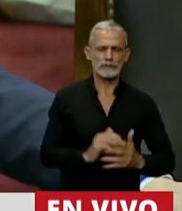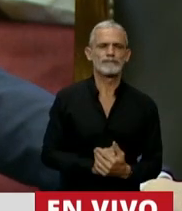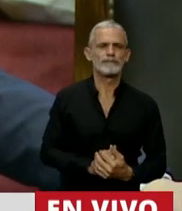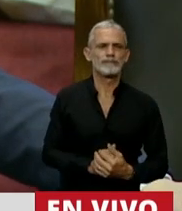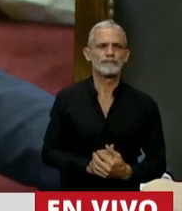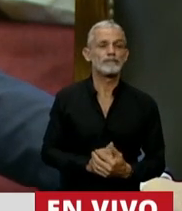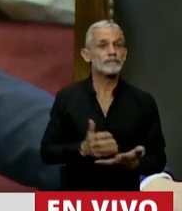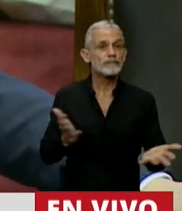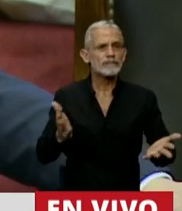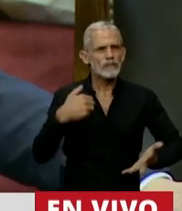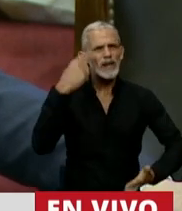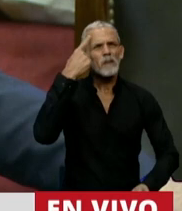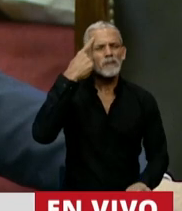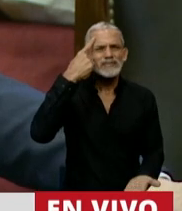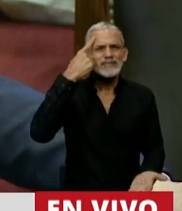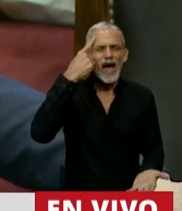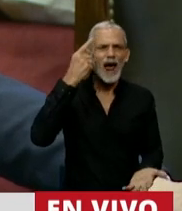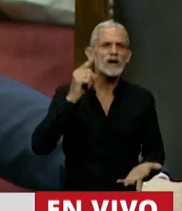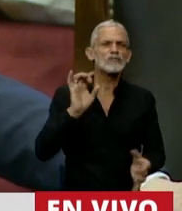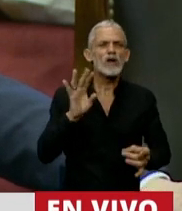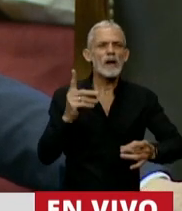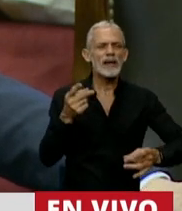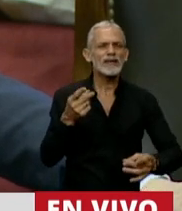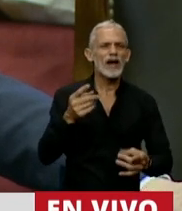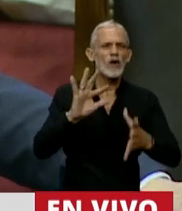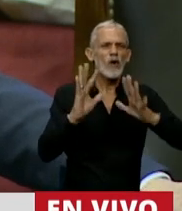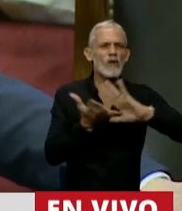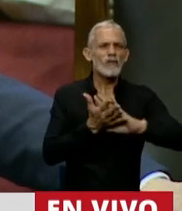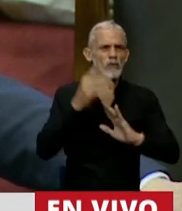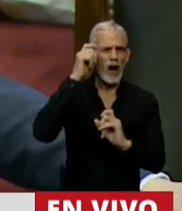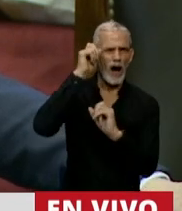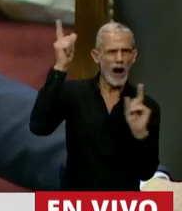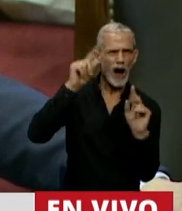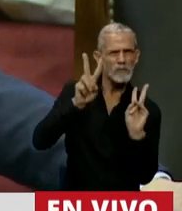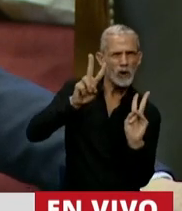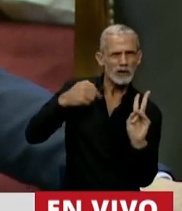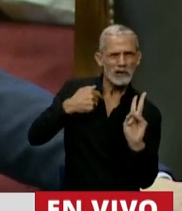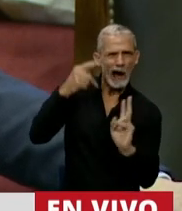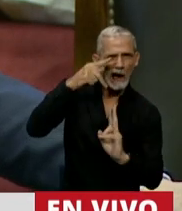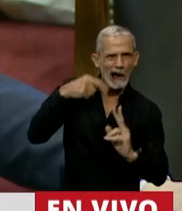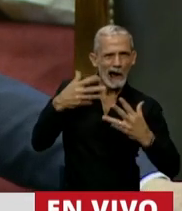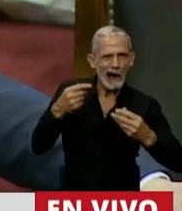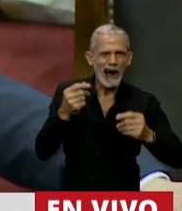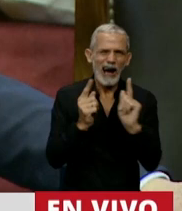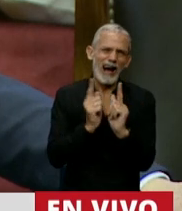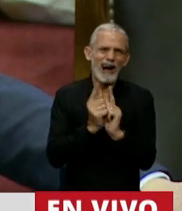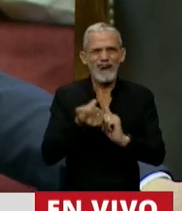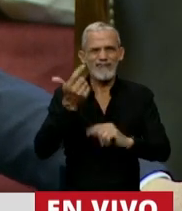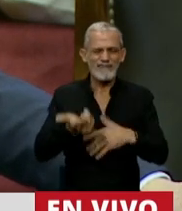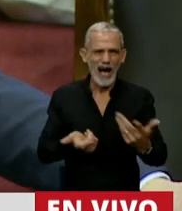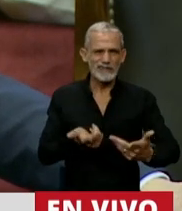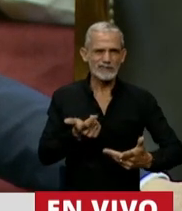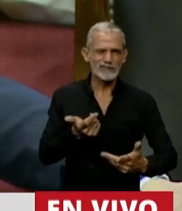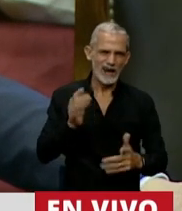no pensemos con el prisma de la ideología simple y